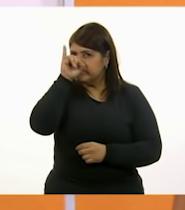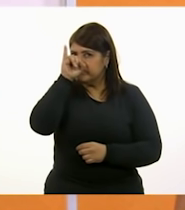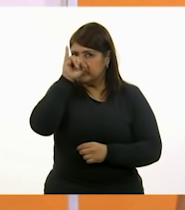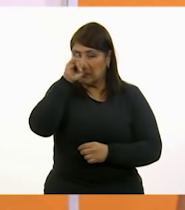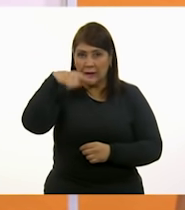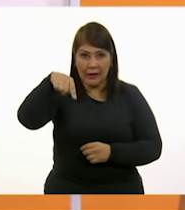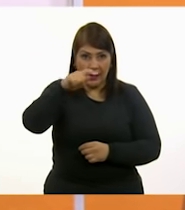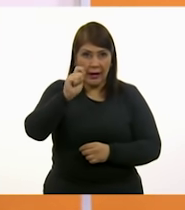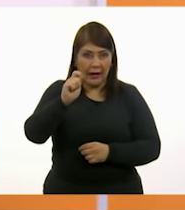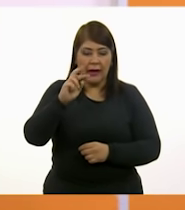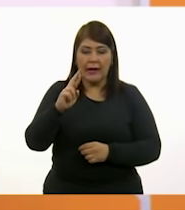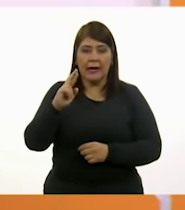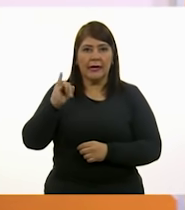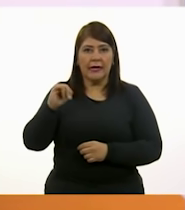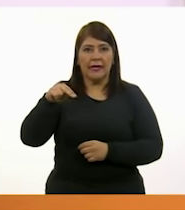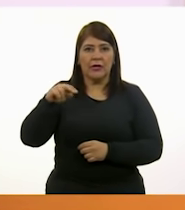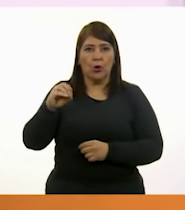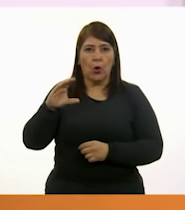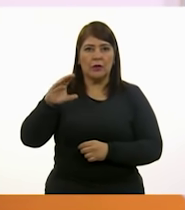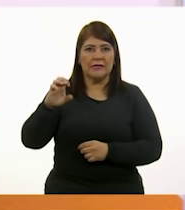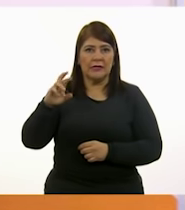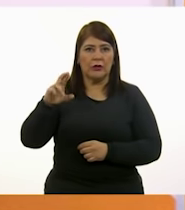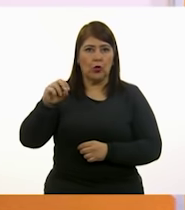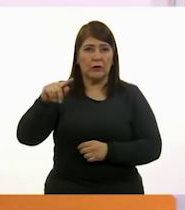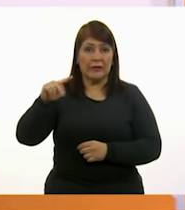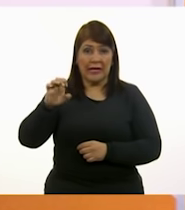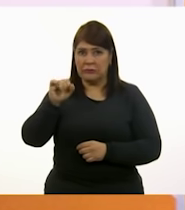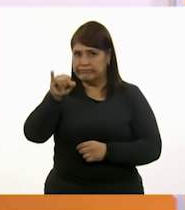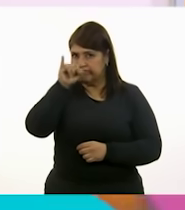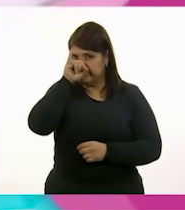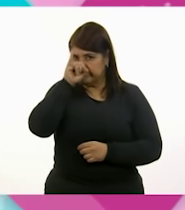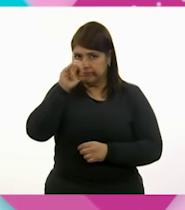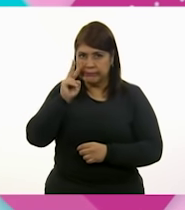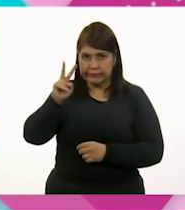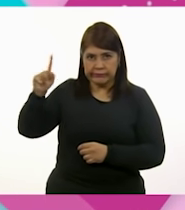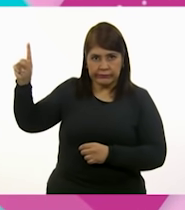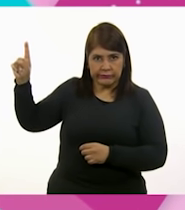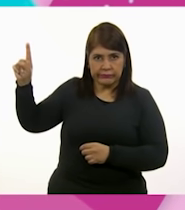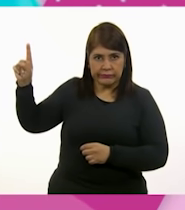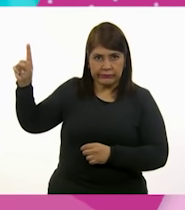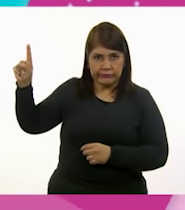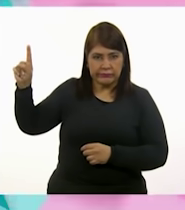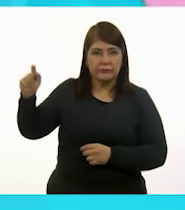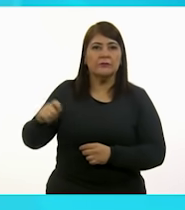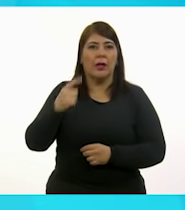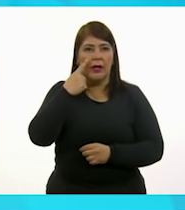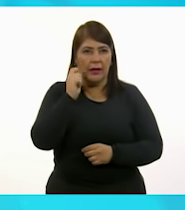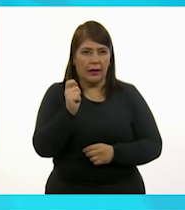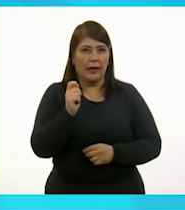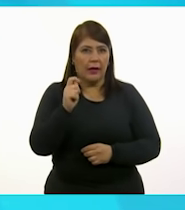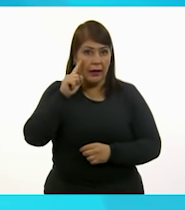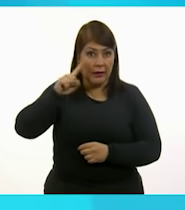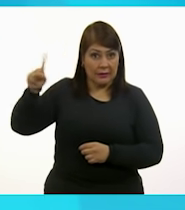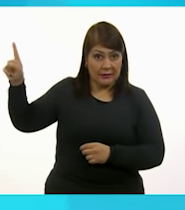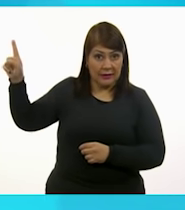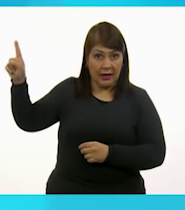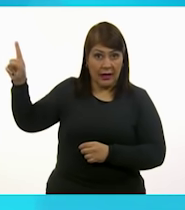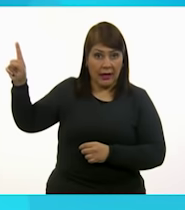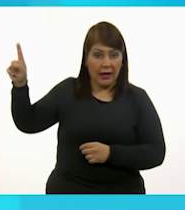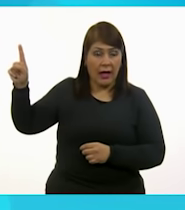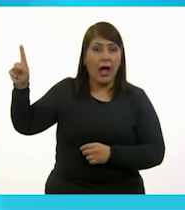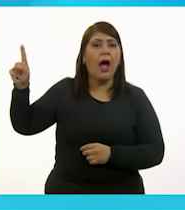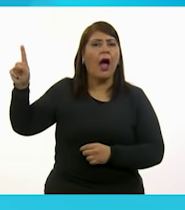casa observen este rinoceronte que le estoy dando a Pepe Aquí está el rinoceronte ¿Qué tal? bien, Pepe Observa el